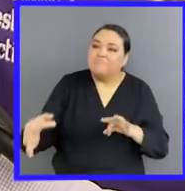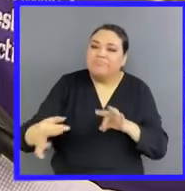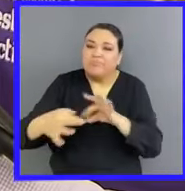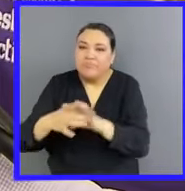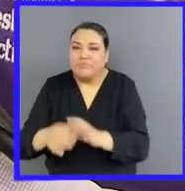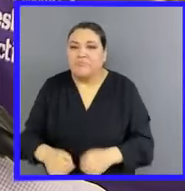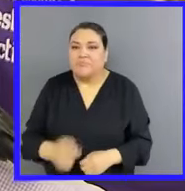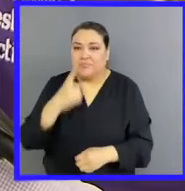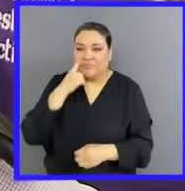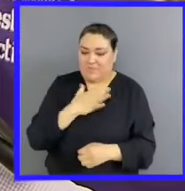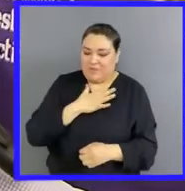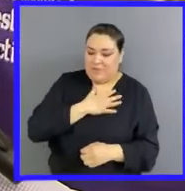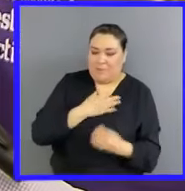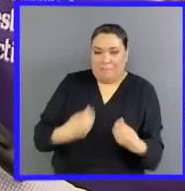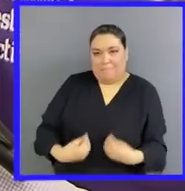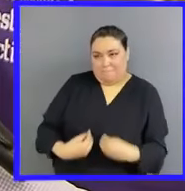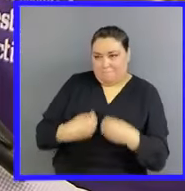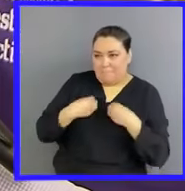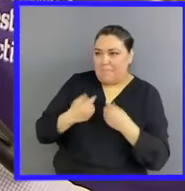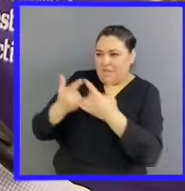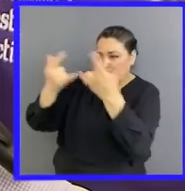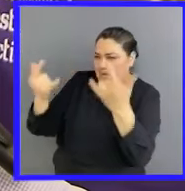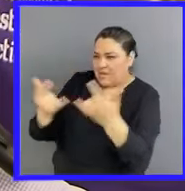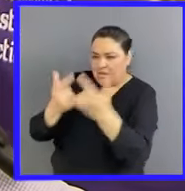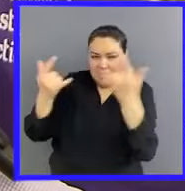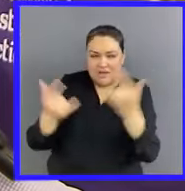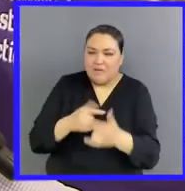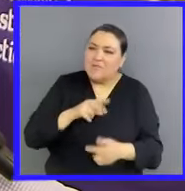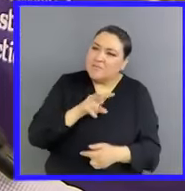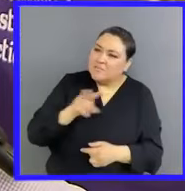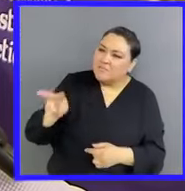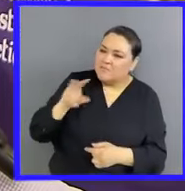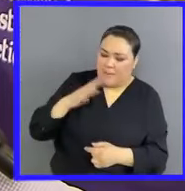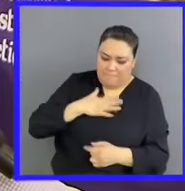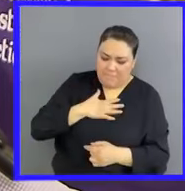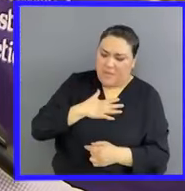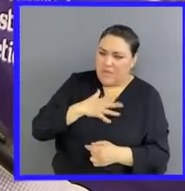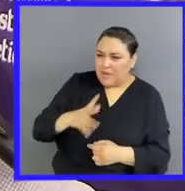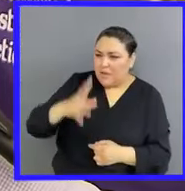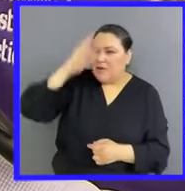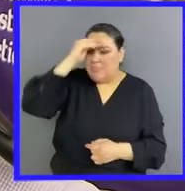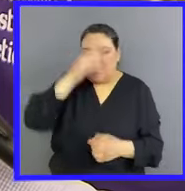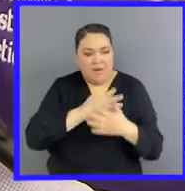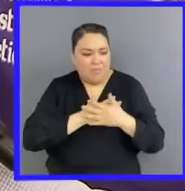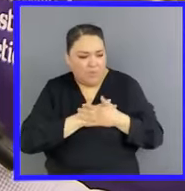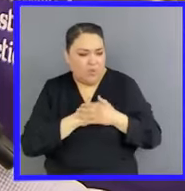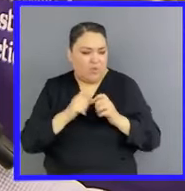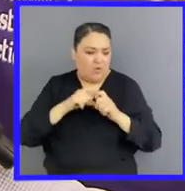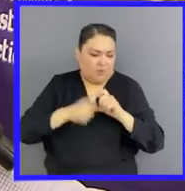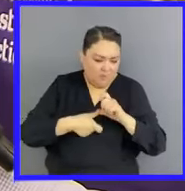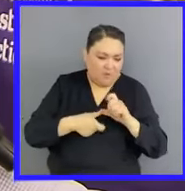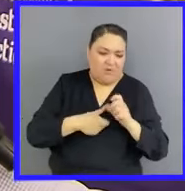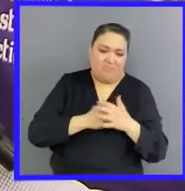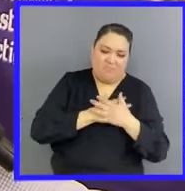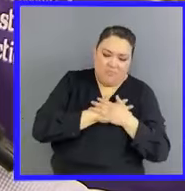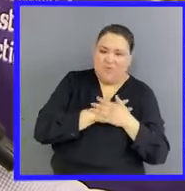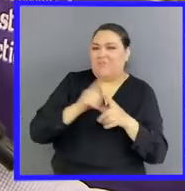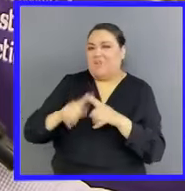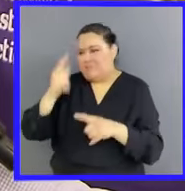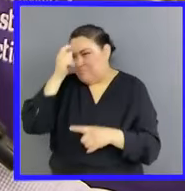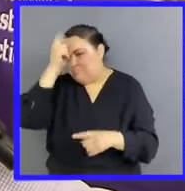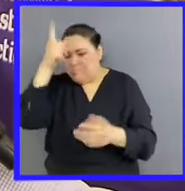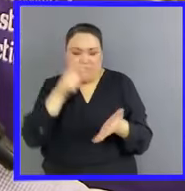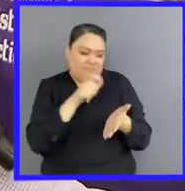vida, muchas de cosas que me han pasado a mí, el desamor, el amor y esas cosas para ponerlos en